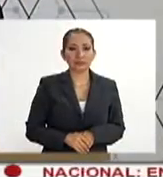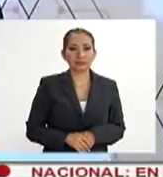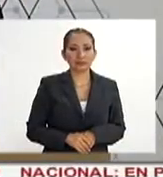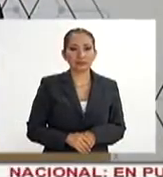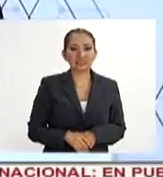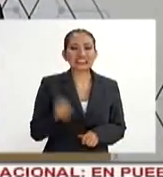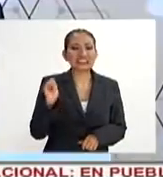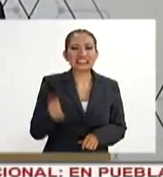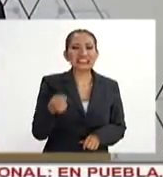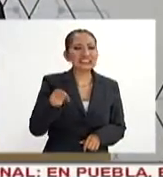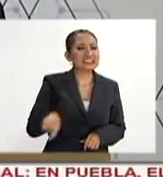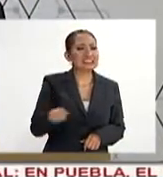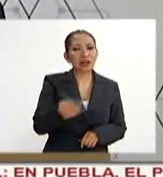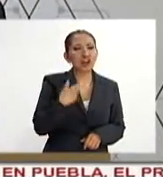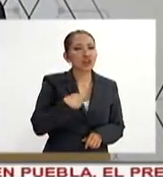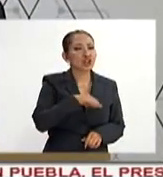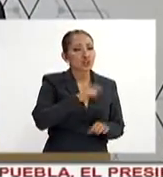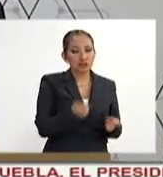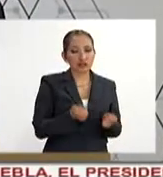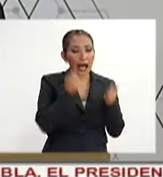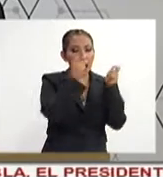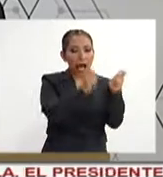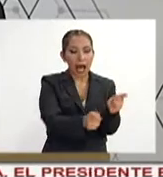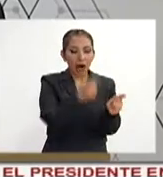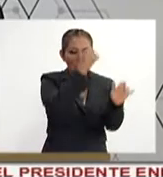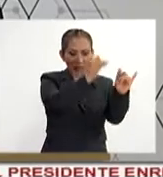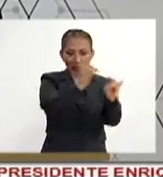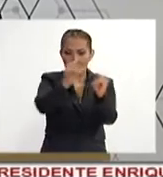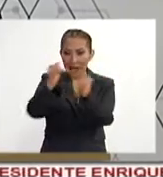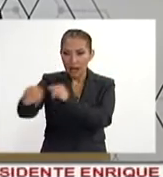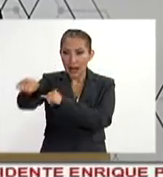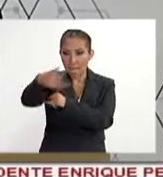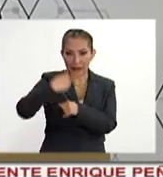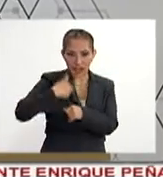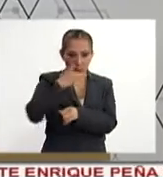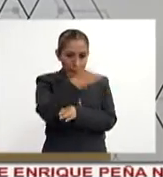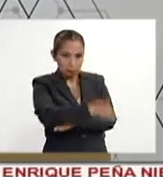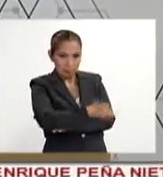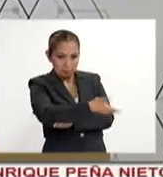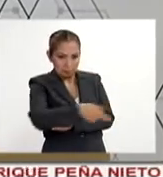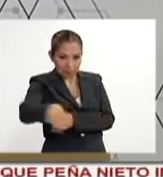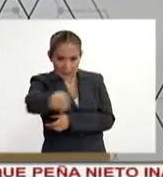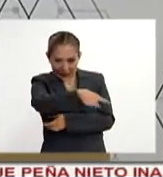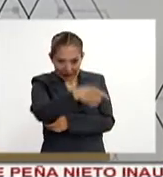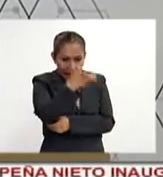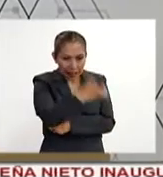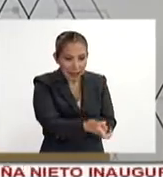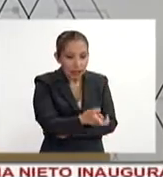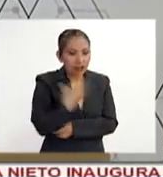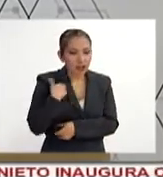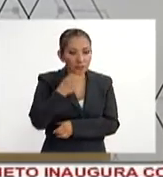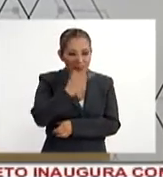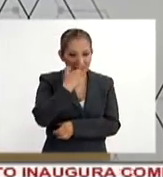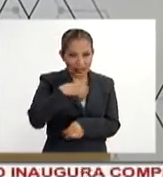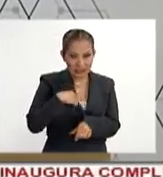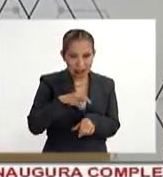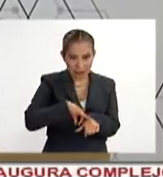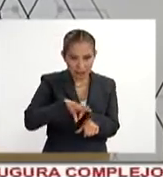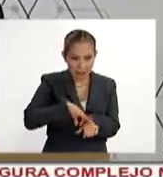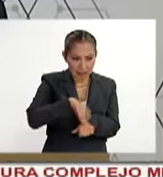Esto significa que ya hemos entregado de manera individual a los solicitantes de estos